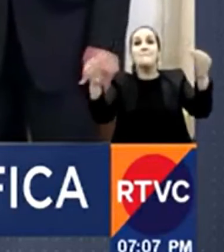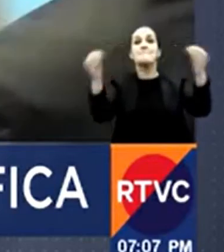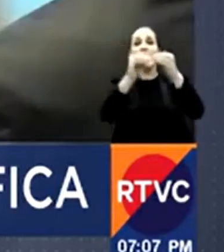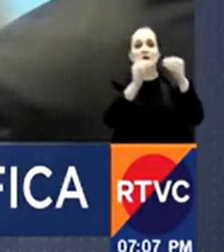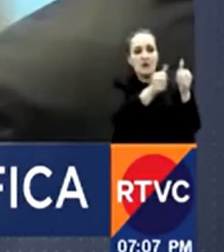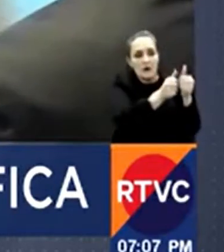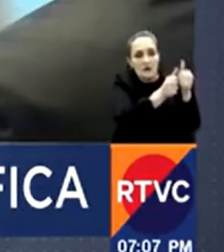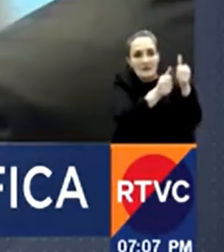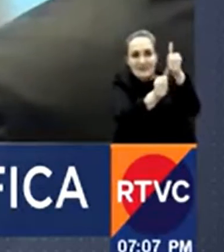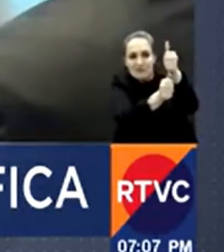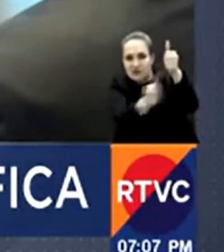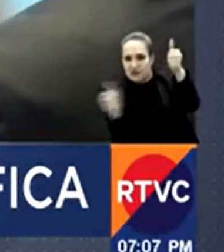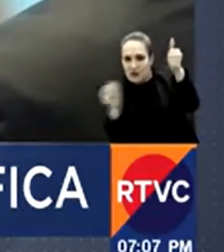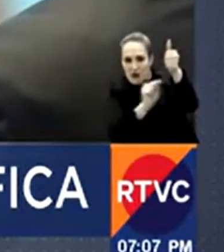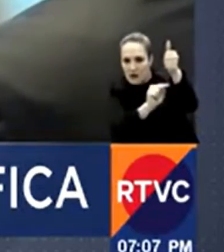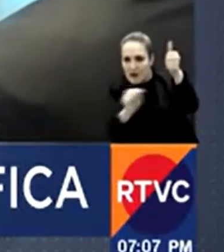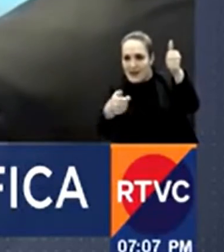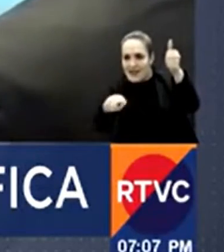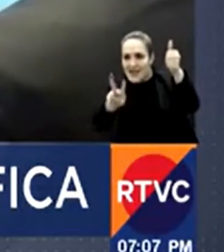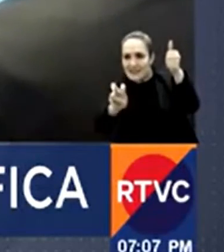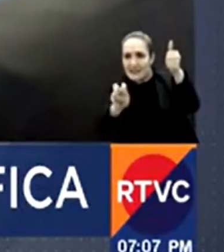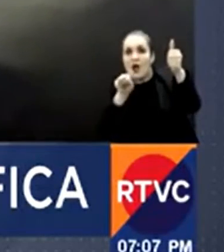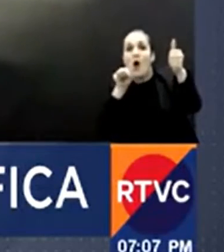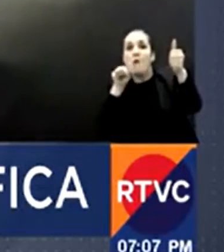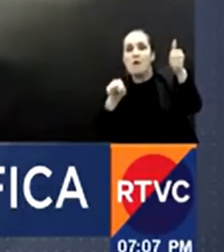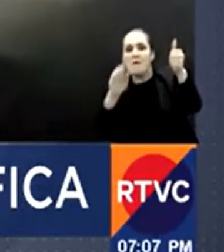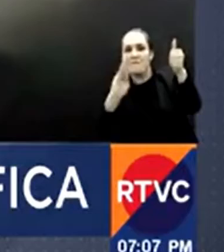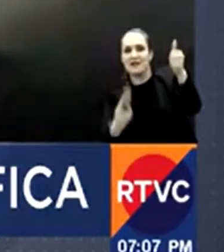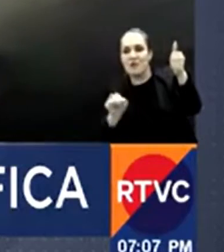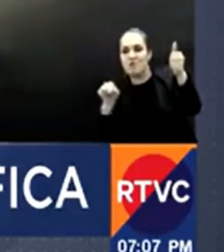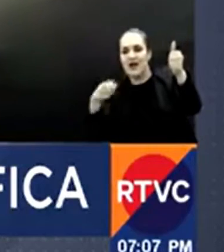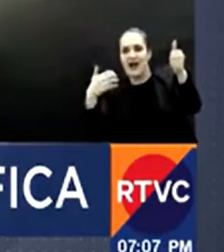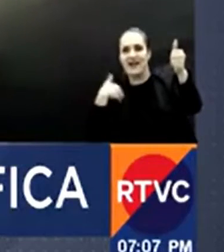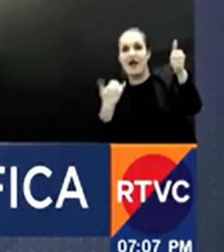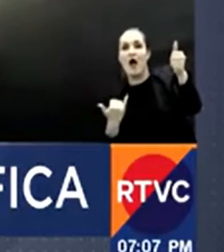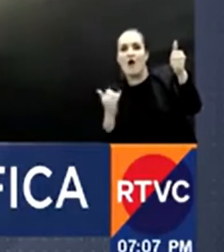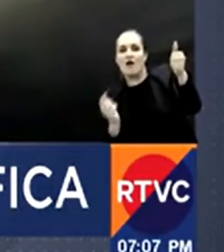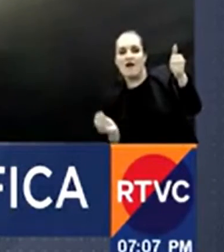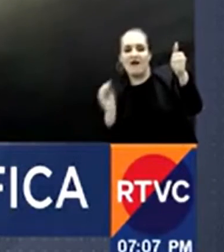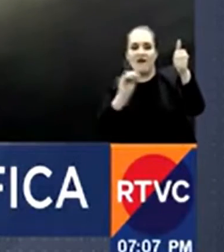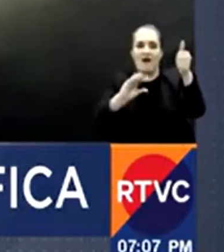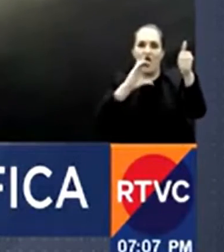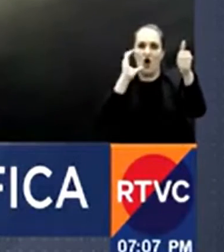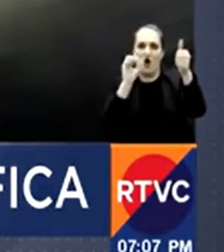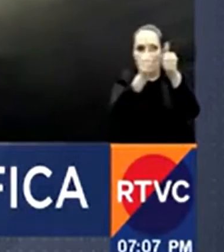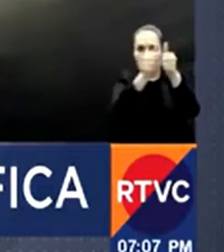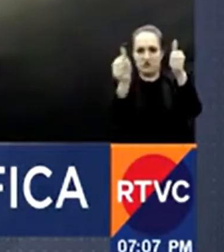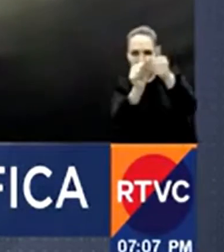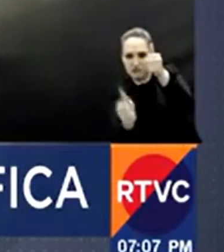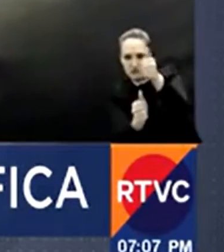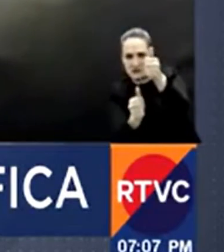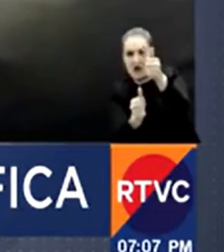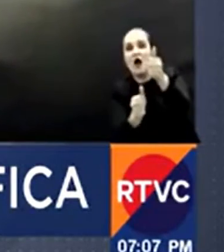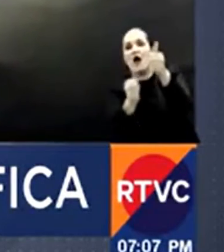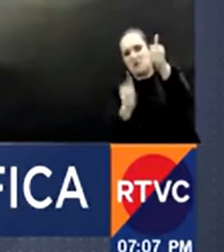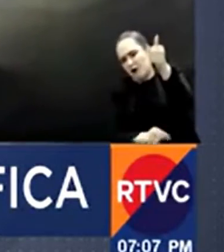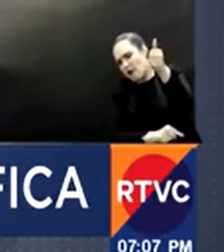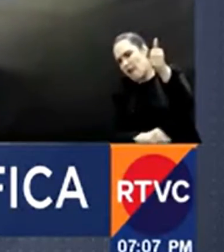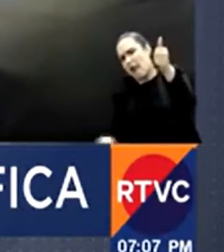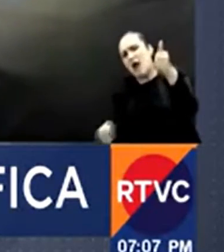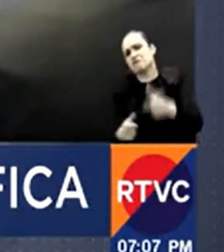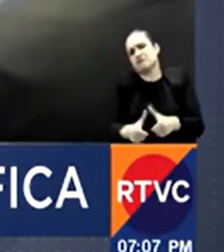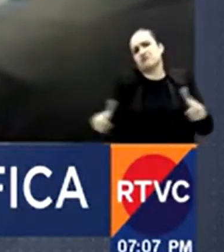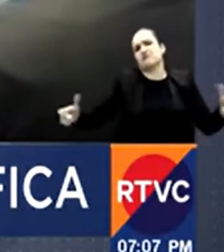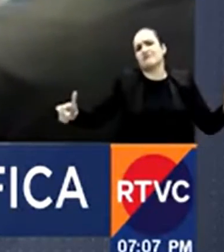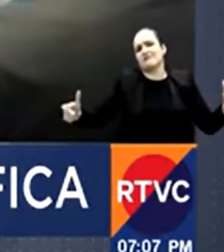dicho ustedes, 2 de América Latina, muy importantes, que son Brasil y Argentina. Me parece